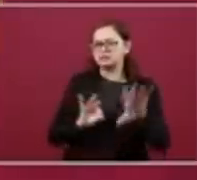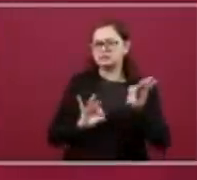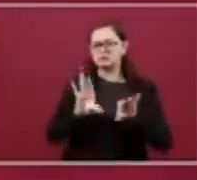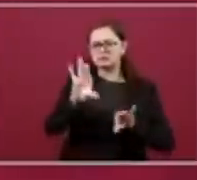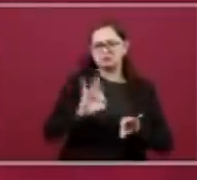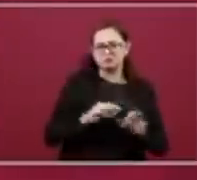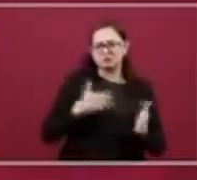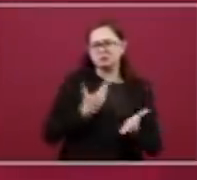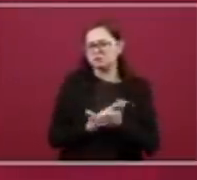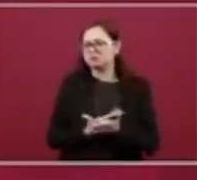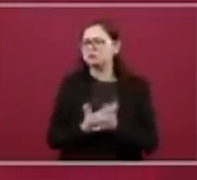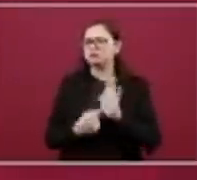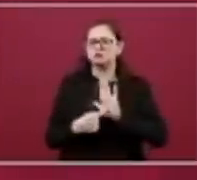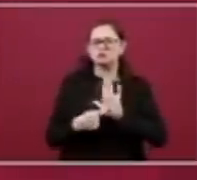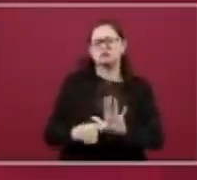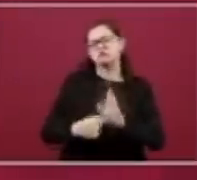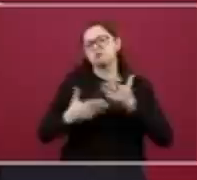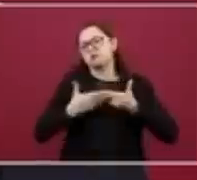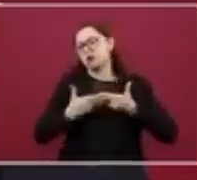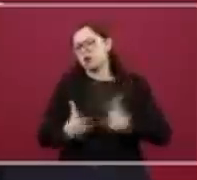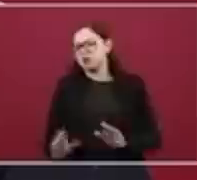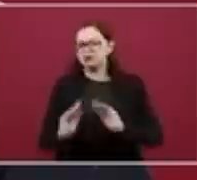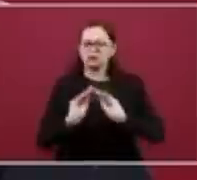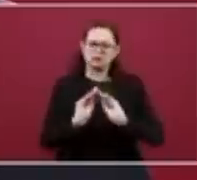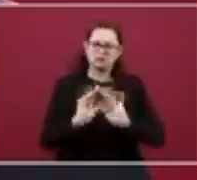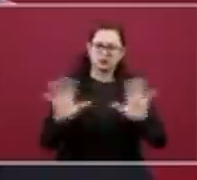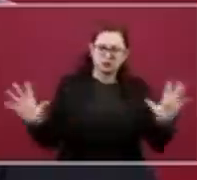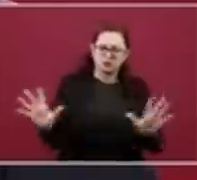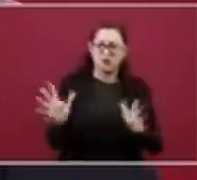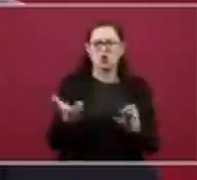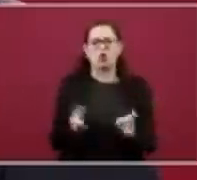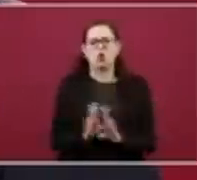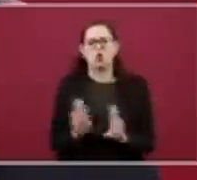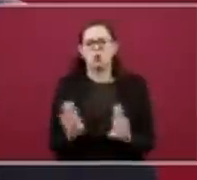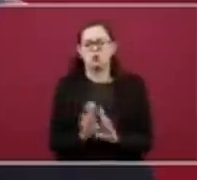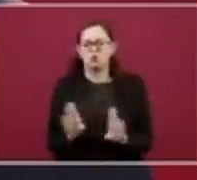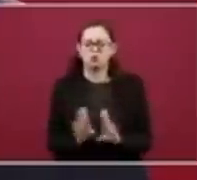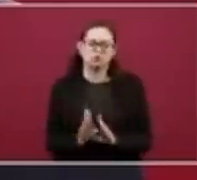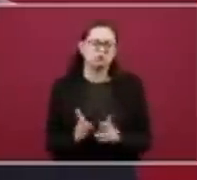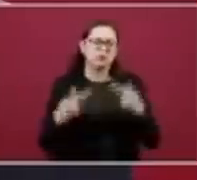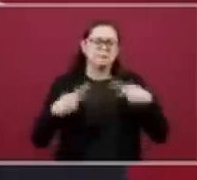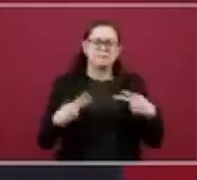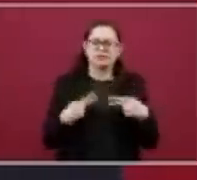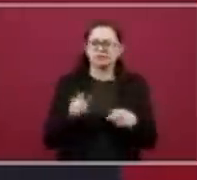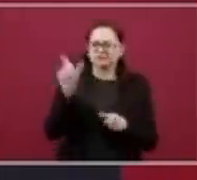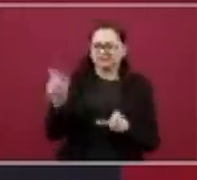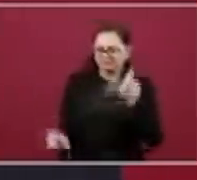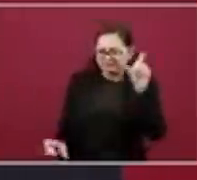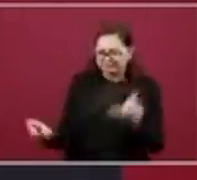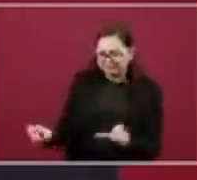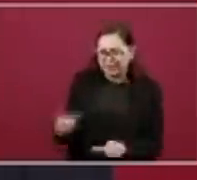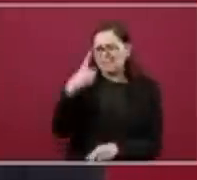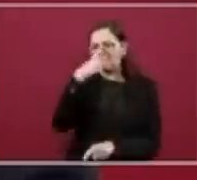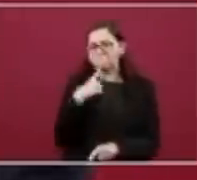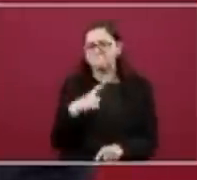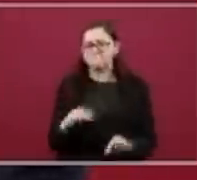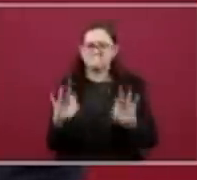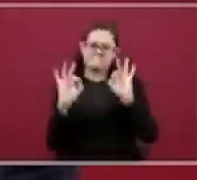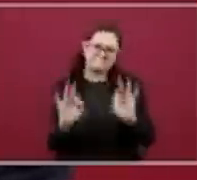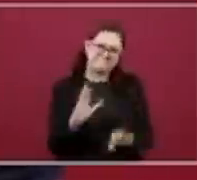manera abierta, transparente, buscando que sean las personas más